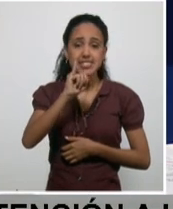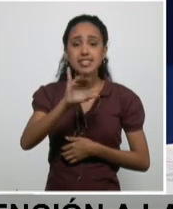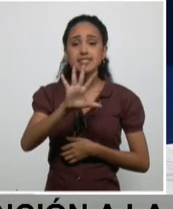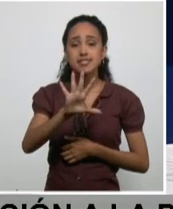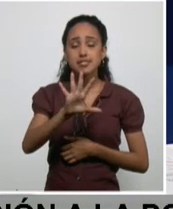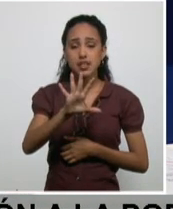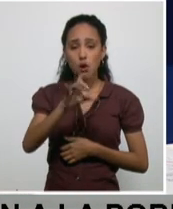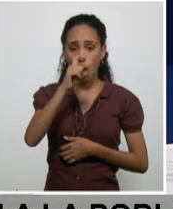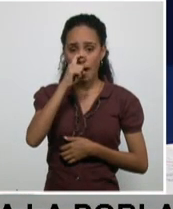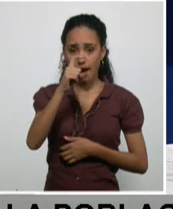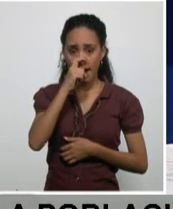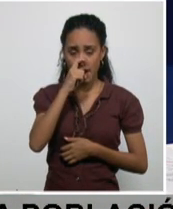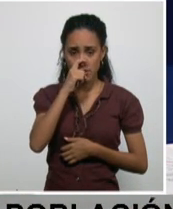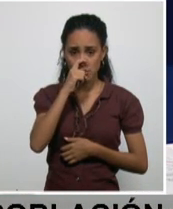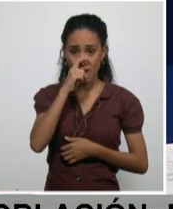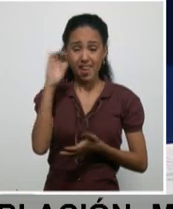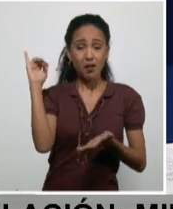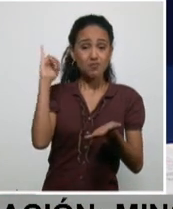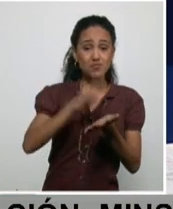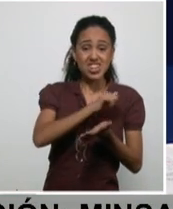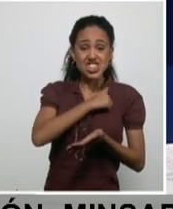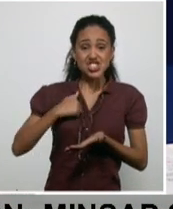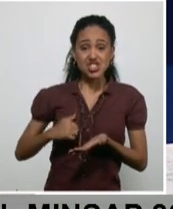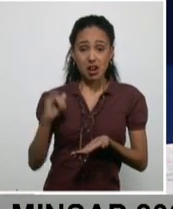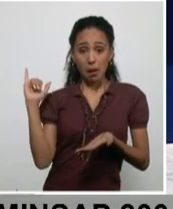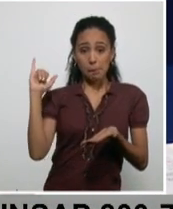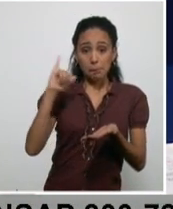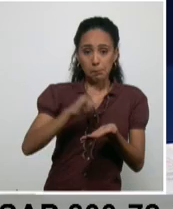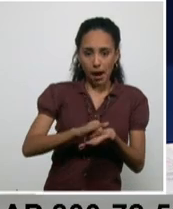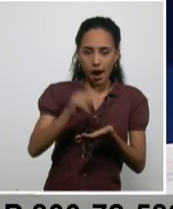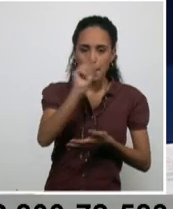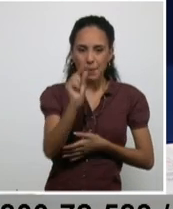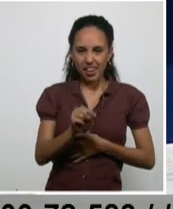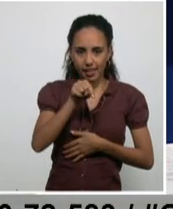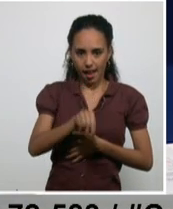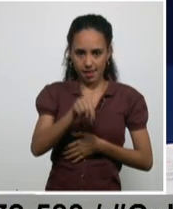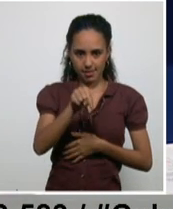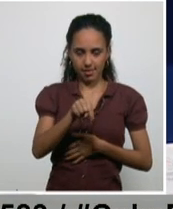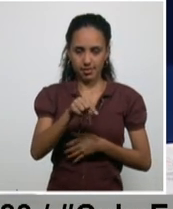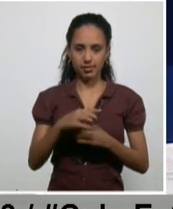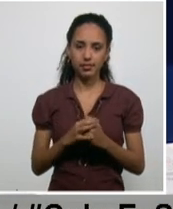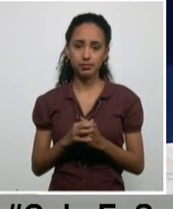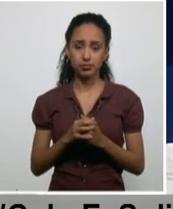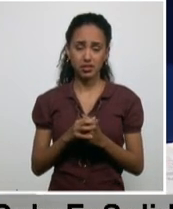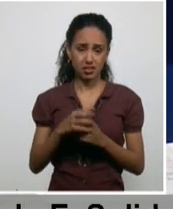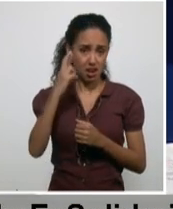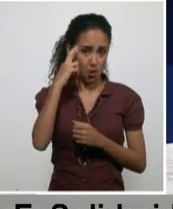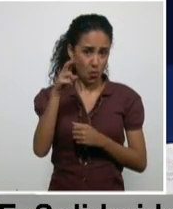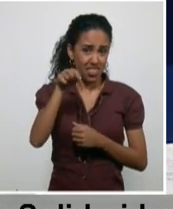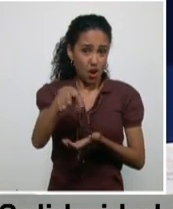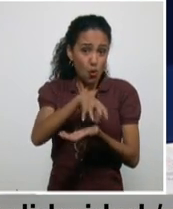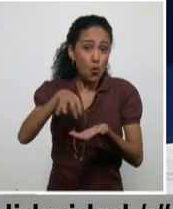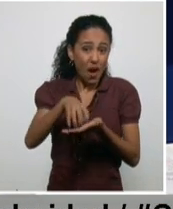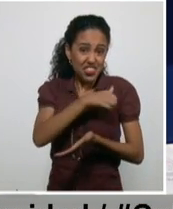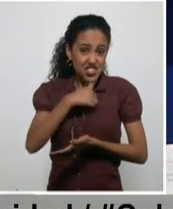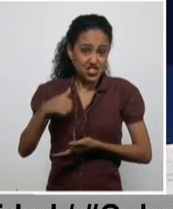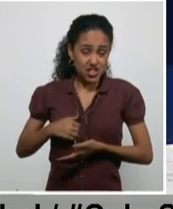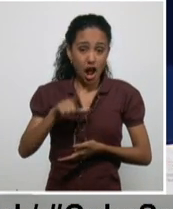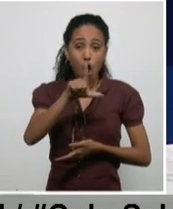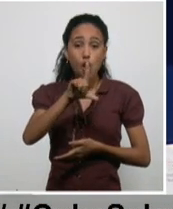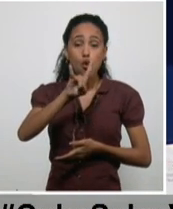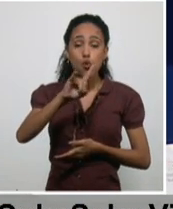de Wuhan, China. Se acuerda que Wuhan fue el centro donde comenzó a aparecer esta enfermedad, y